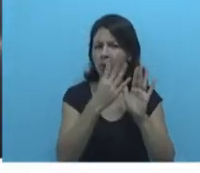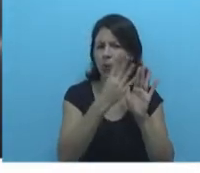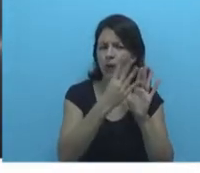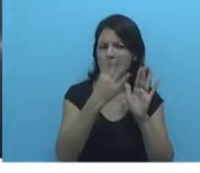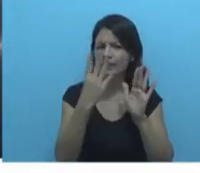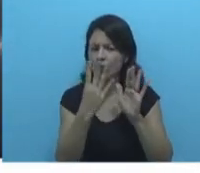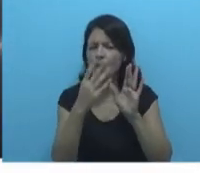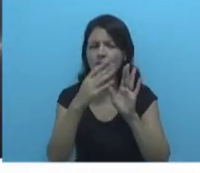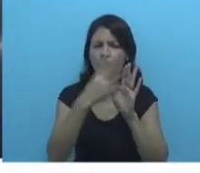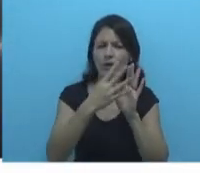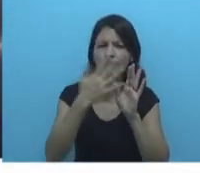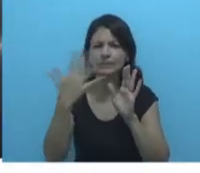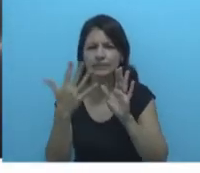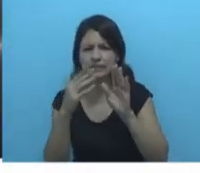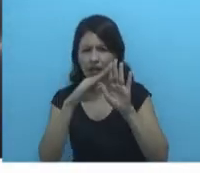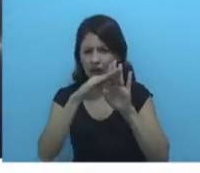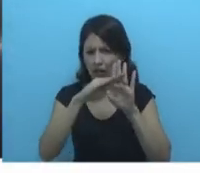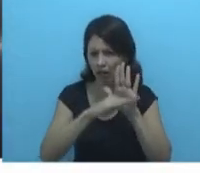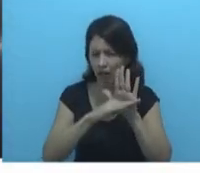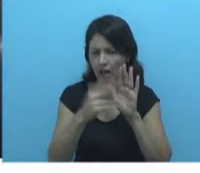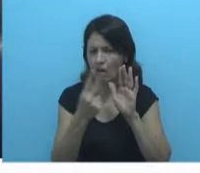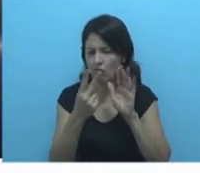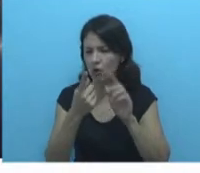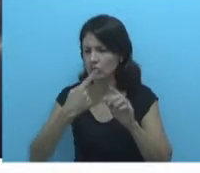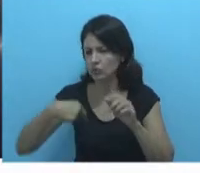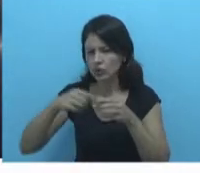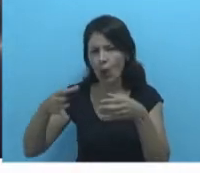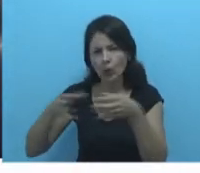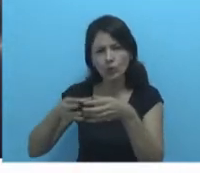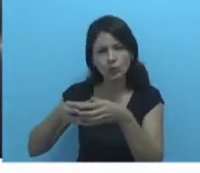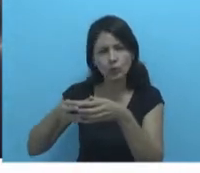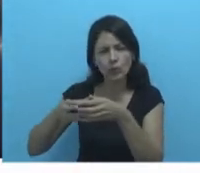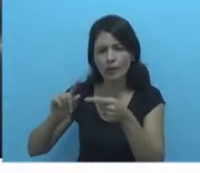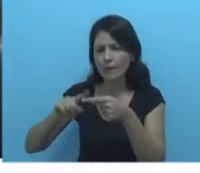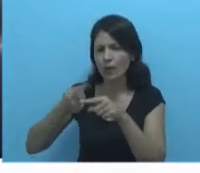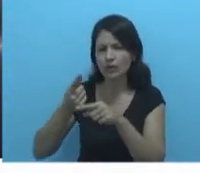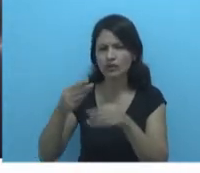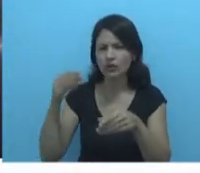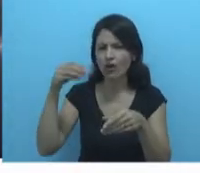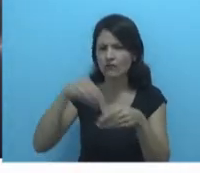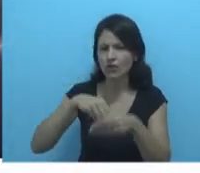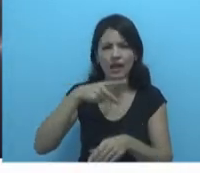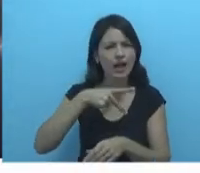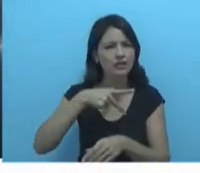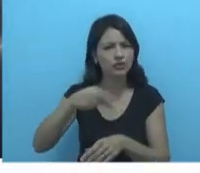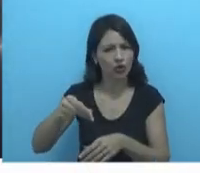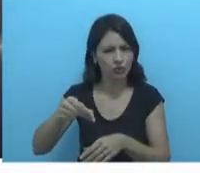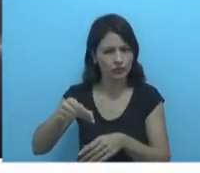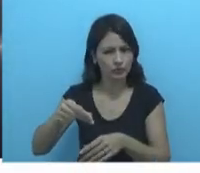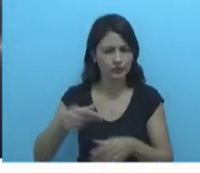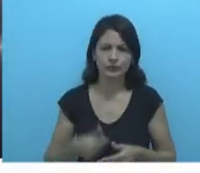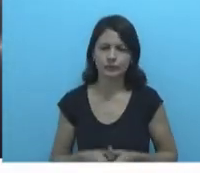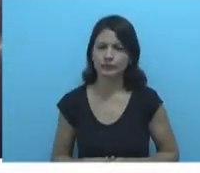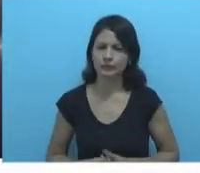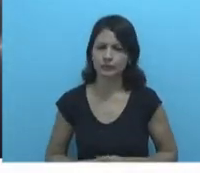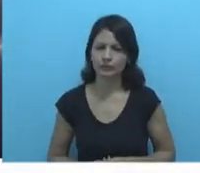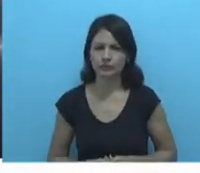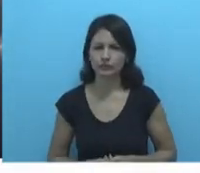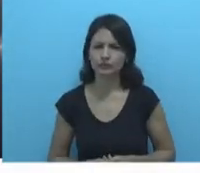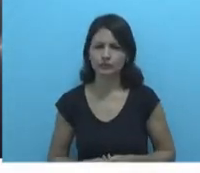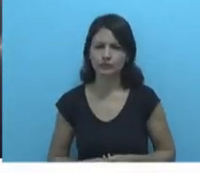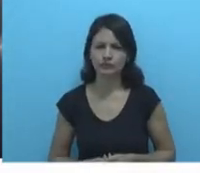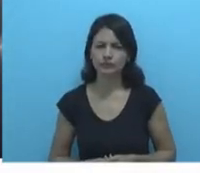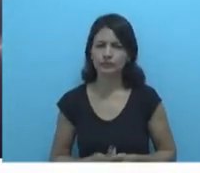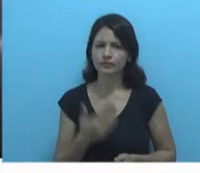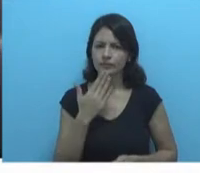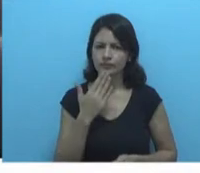y 45 no vamos a acompañar esos dos puntos del listado de las declaraciones.